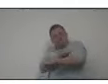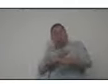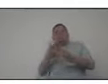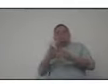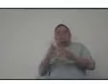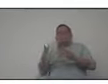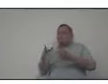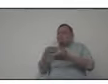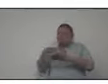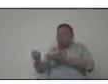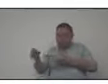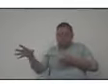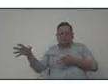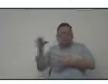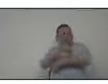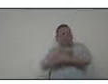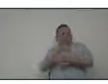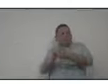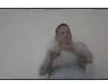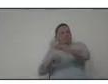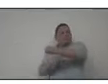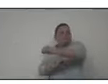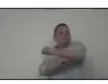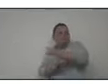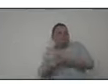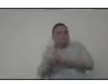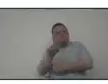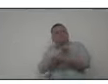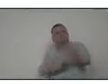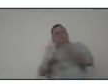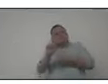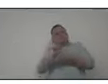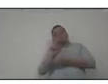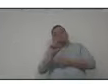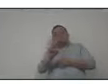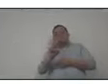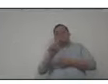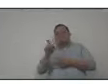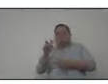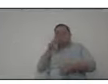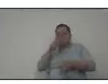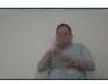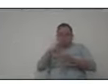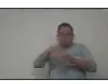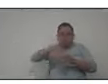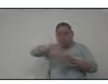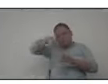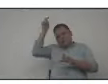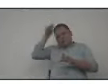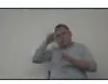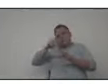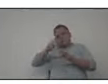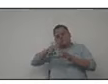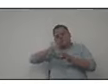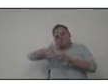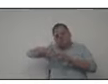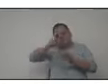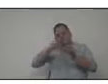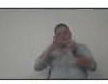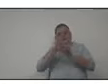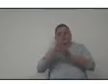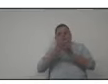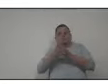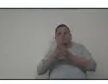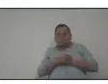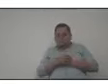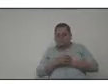adquiridos. ¿Por qué todo este fortalecimiento? El año pasado tuvimos 2 intentos de hackeamiento a nuestra base de datos,